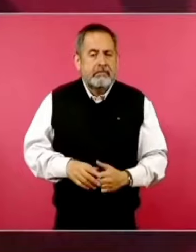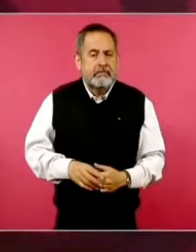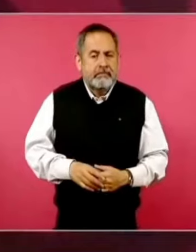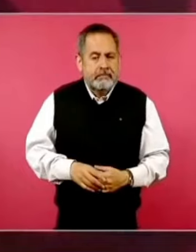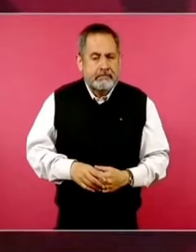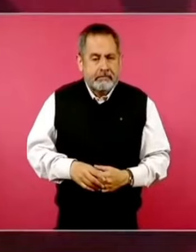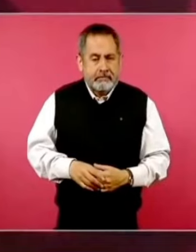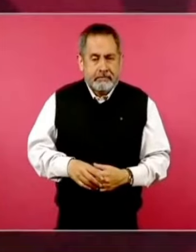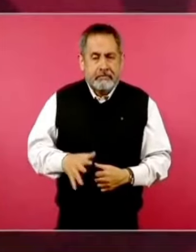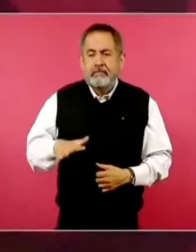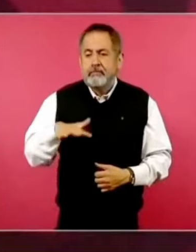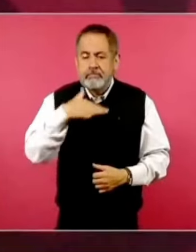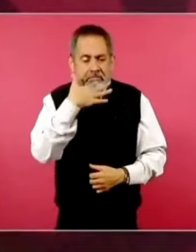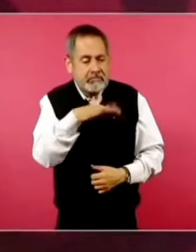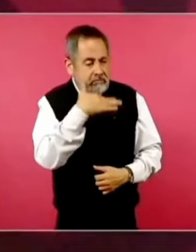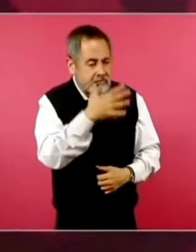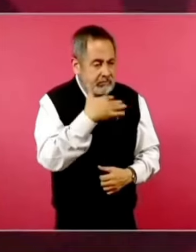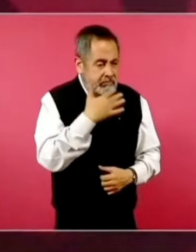corrupción por justicia?